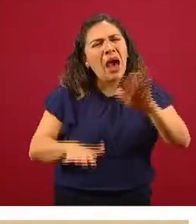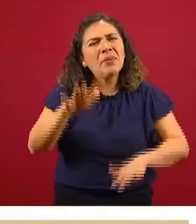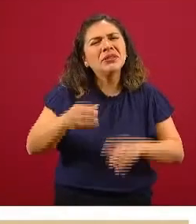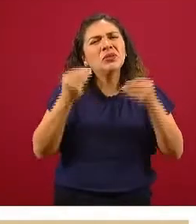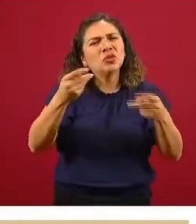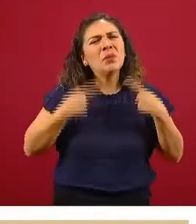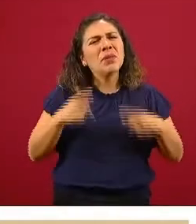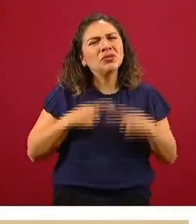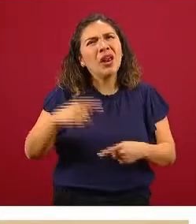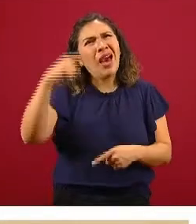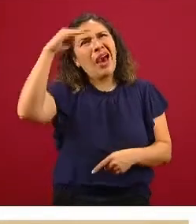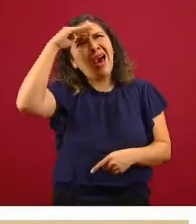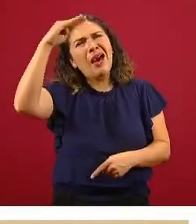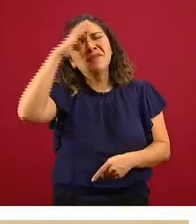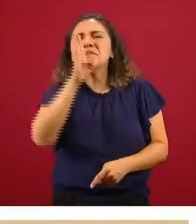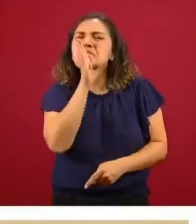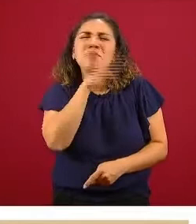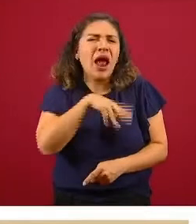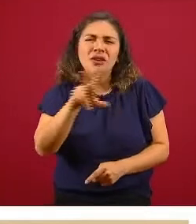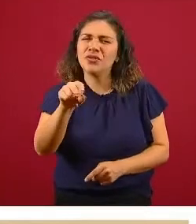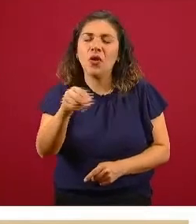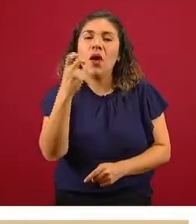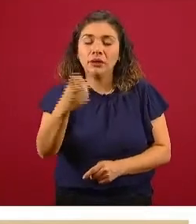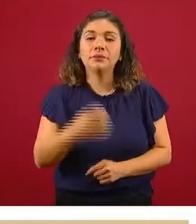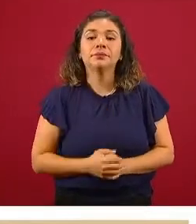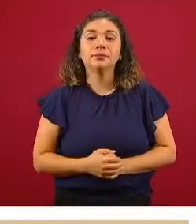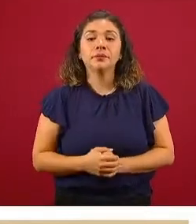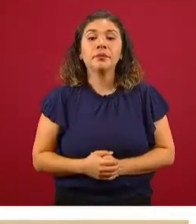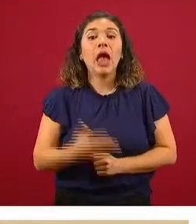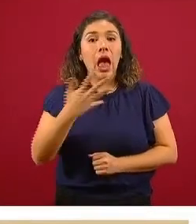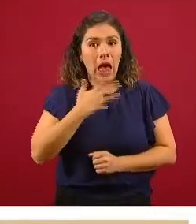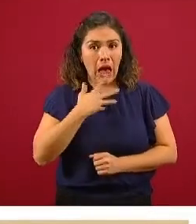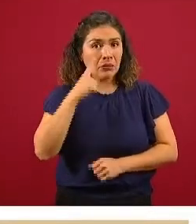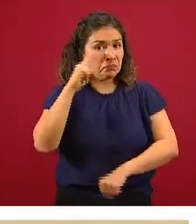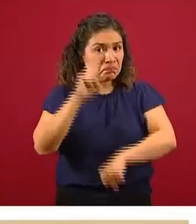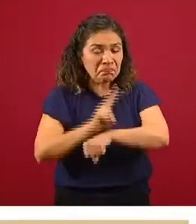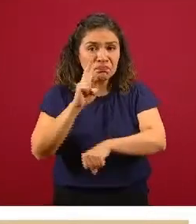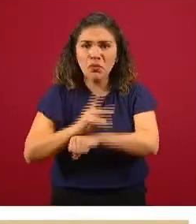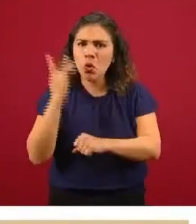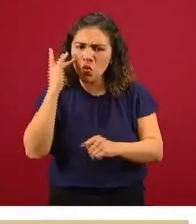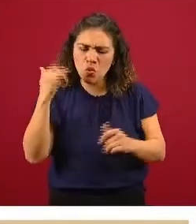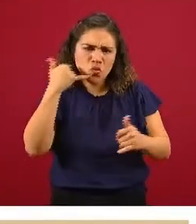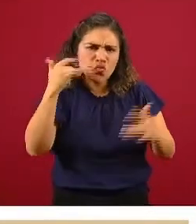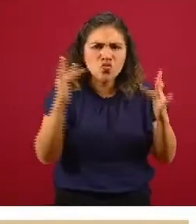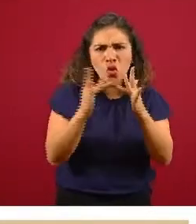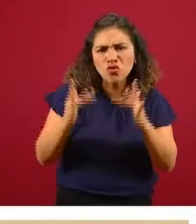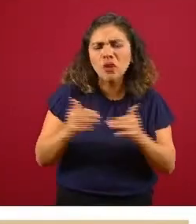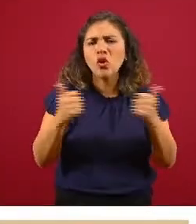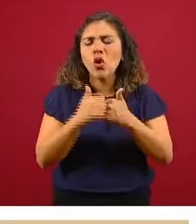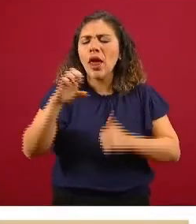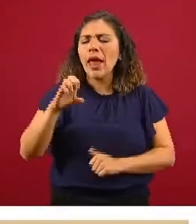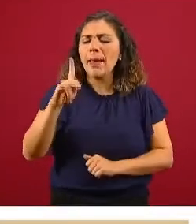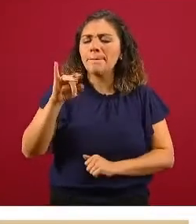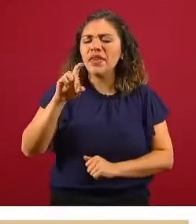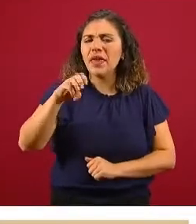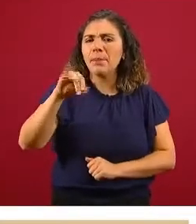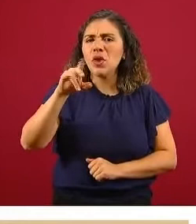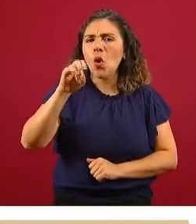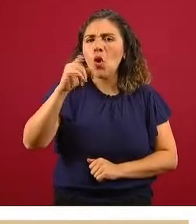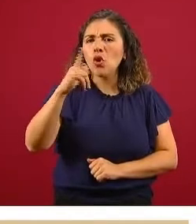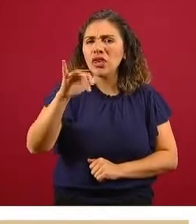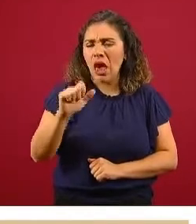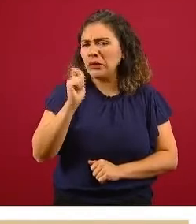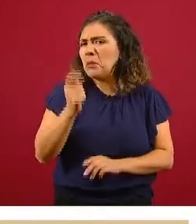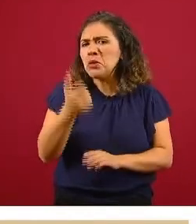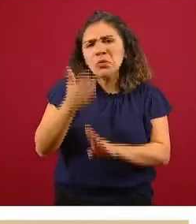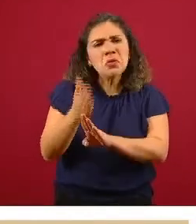muy mal encaminada. Tenemos un seguimiento y contacto, hacemos epidemiología desde un principio. O